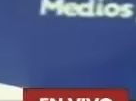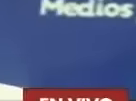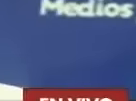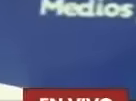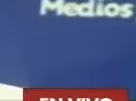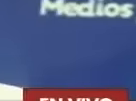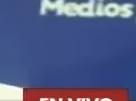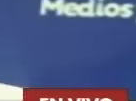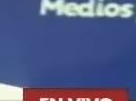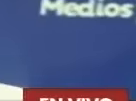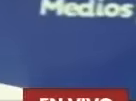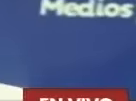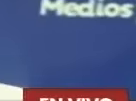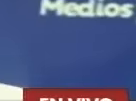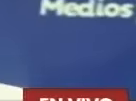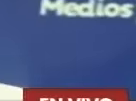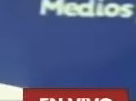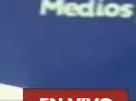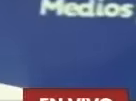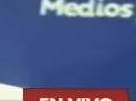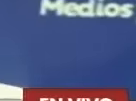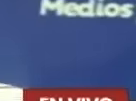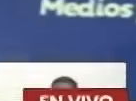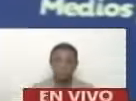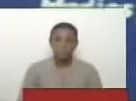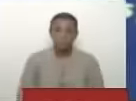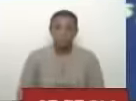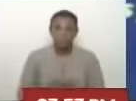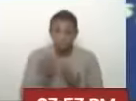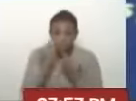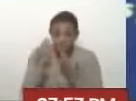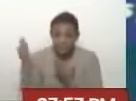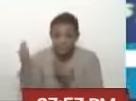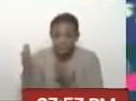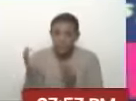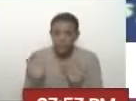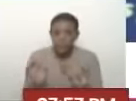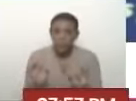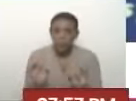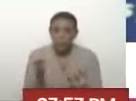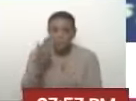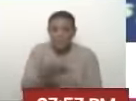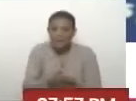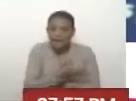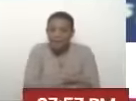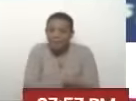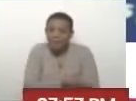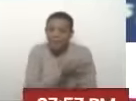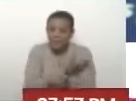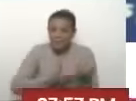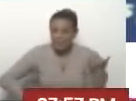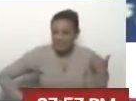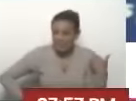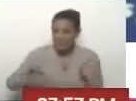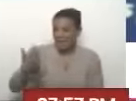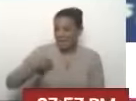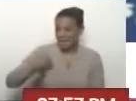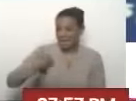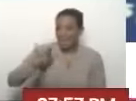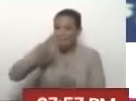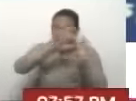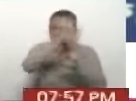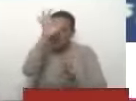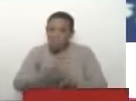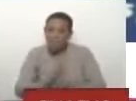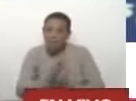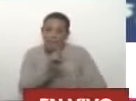elecciones presidenciales y como ya se preveía con las estadísticas